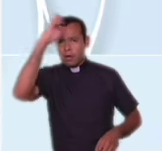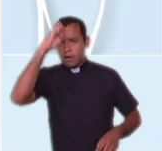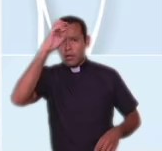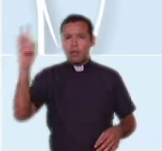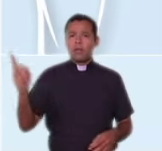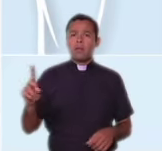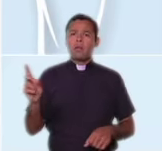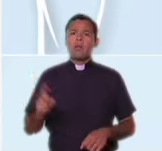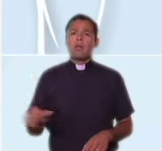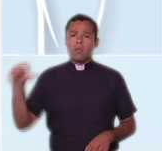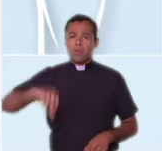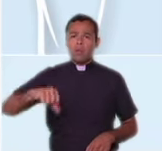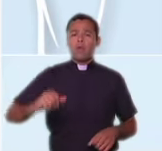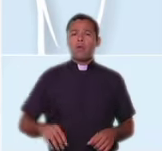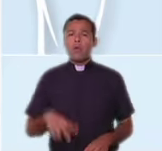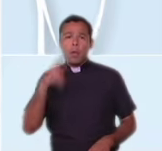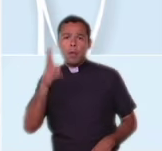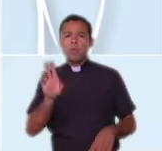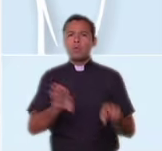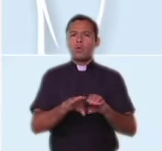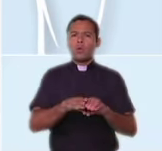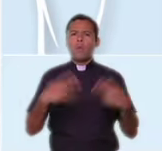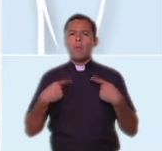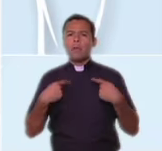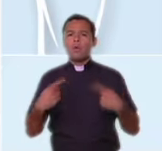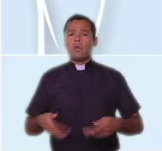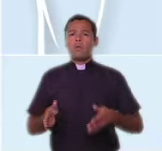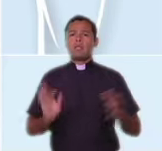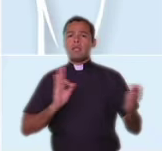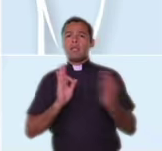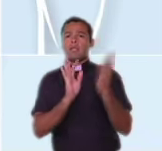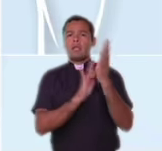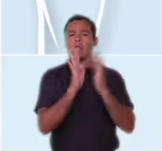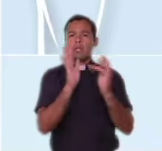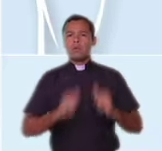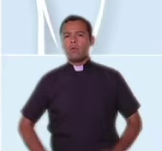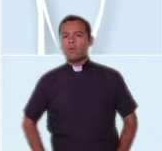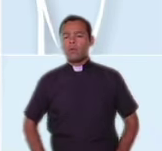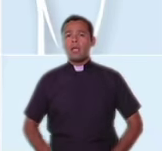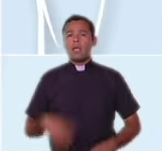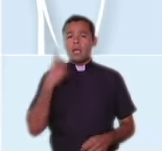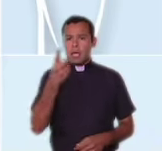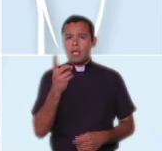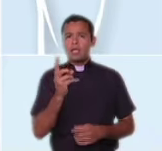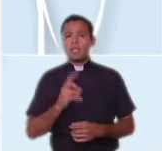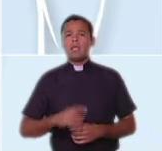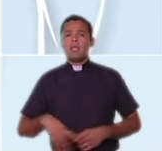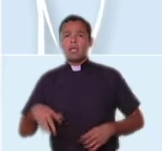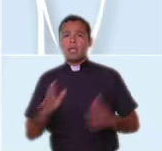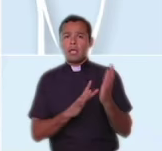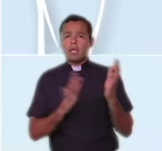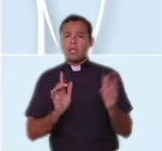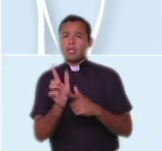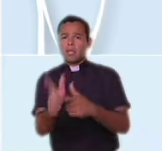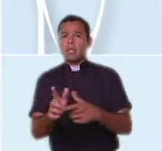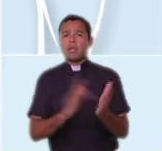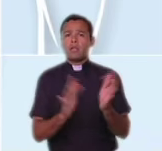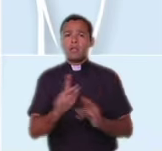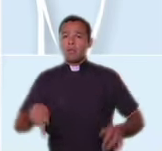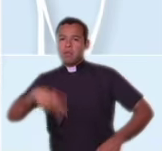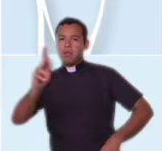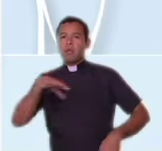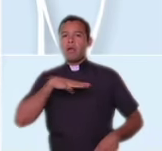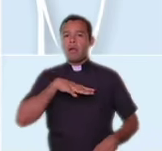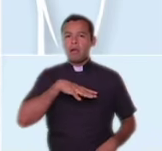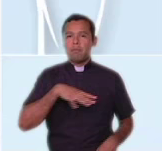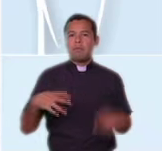del día de hoy. Vemos como algunas personas se acercan y le dicen a Jesús que lo seguirá, pero cada